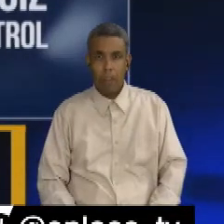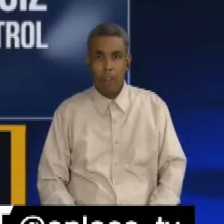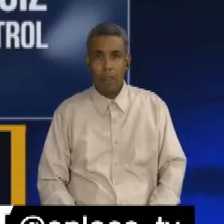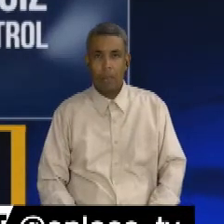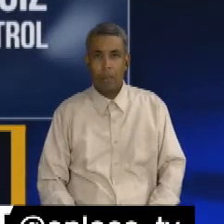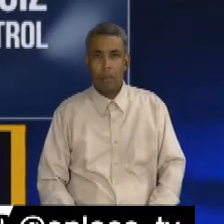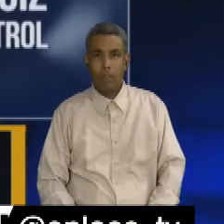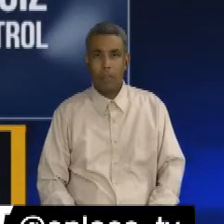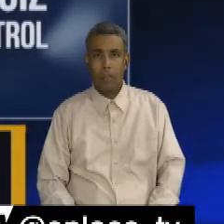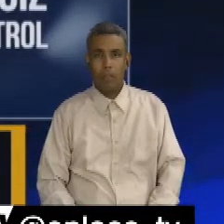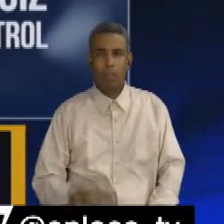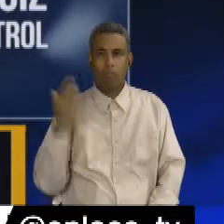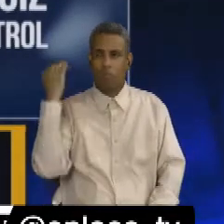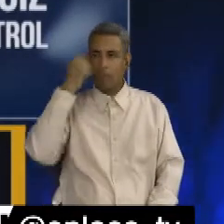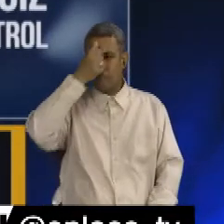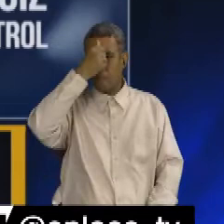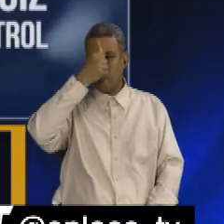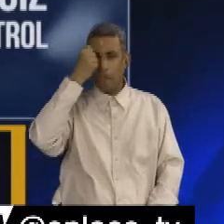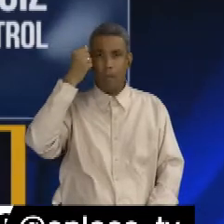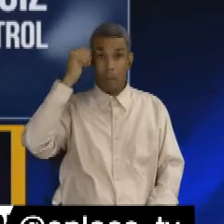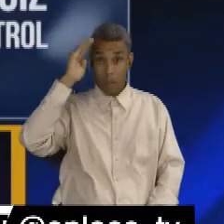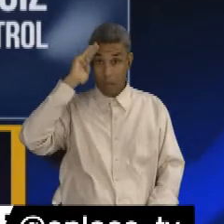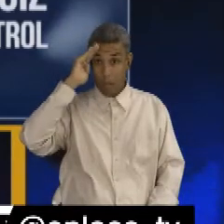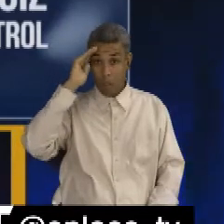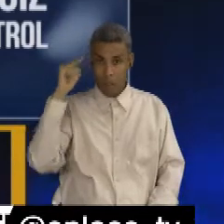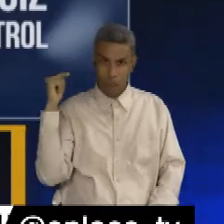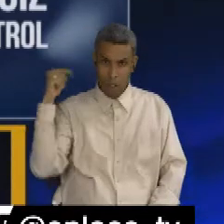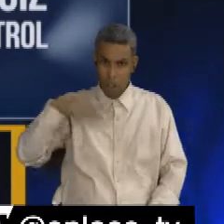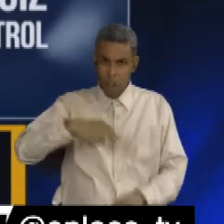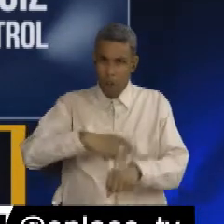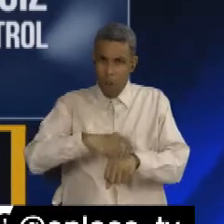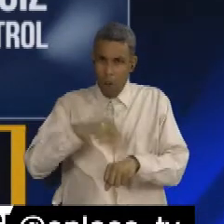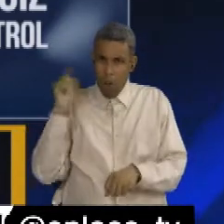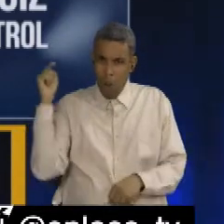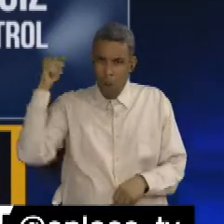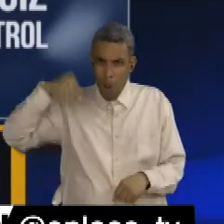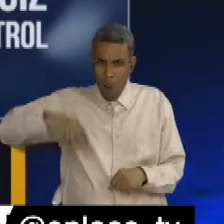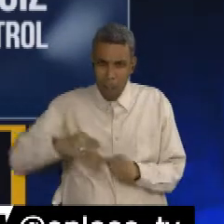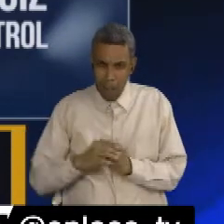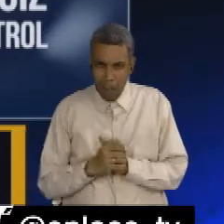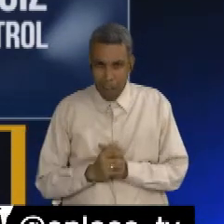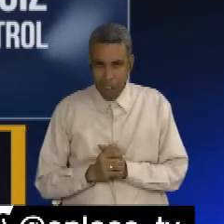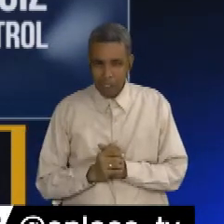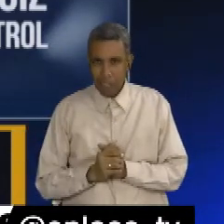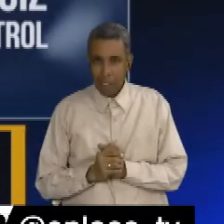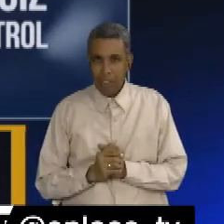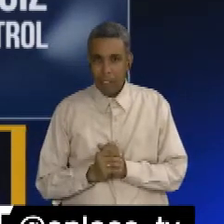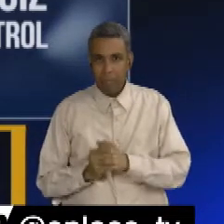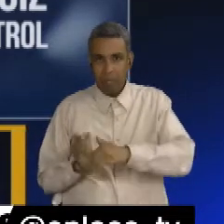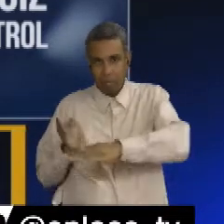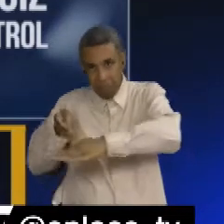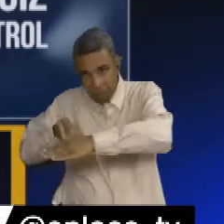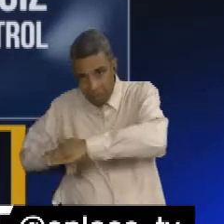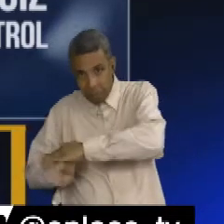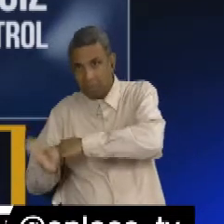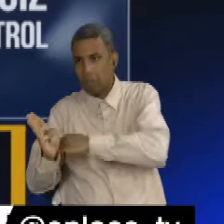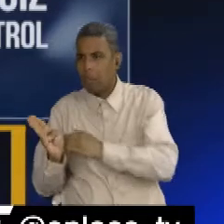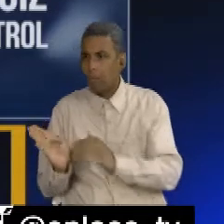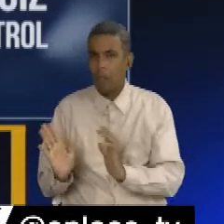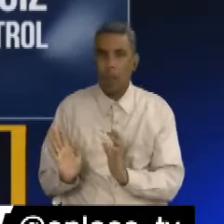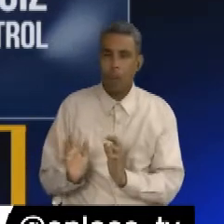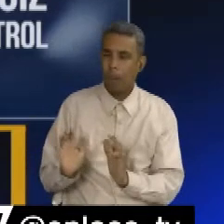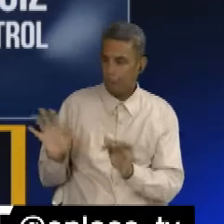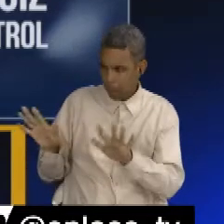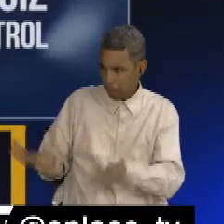el día domingo en la tarde ingresó a uno de los sitios para proveernos de seguridad en el